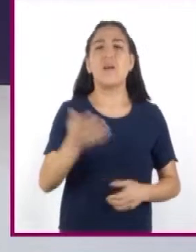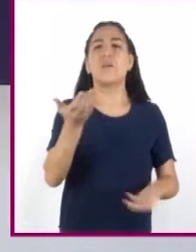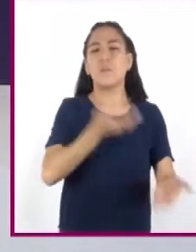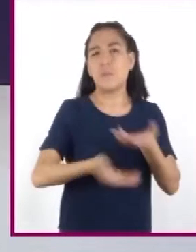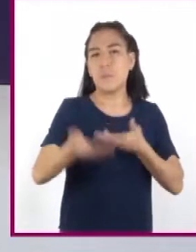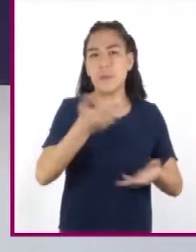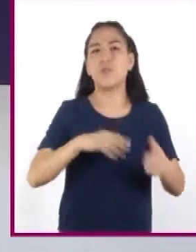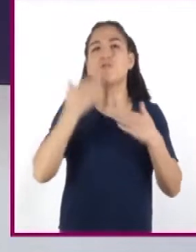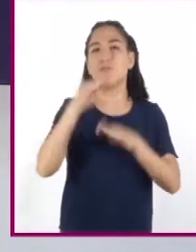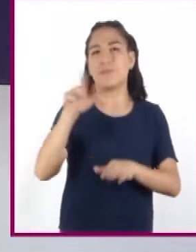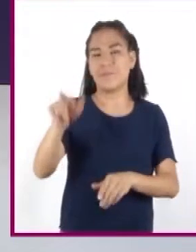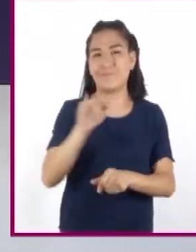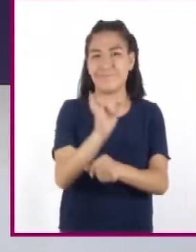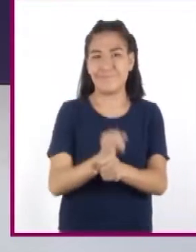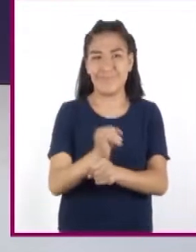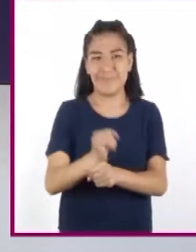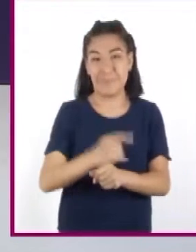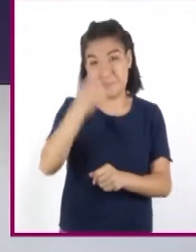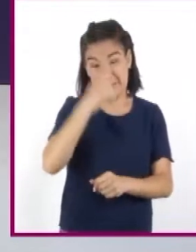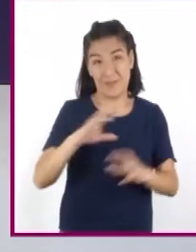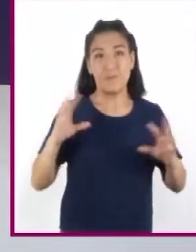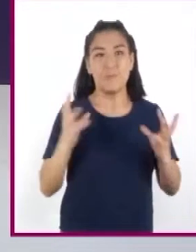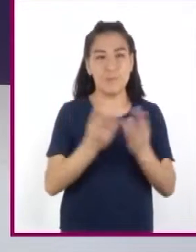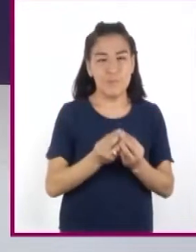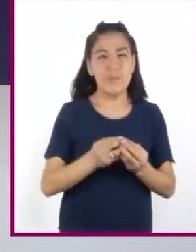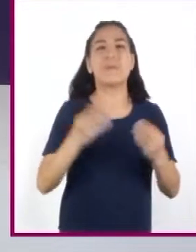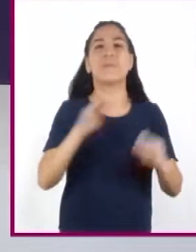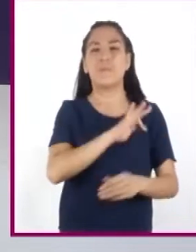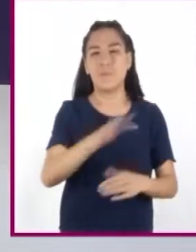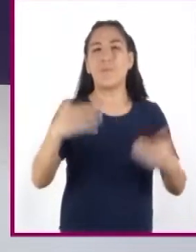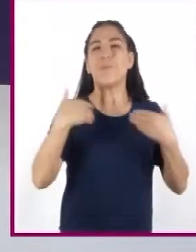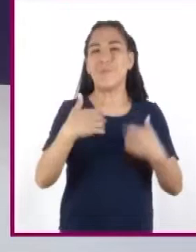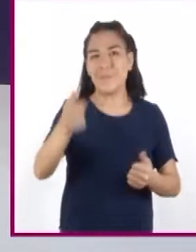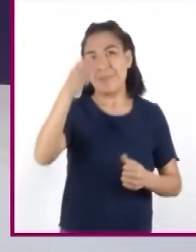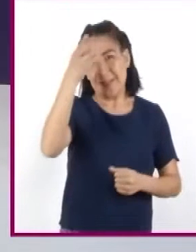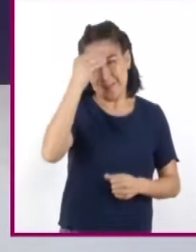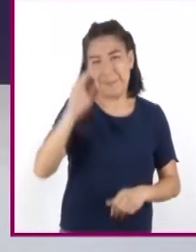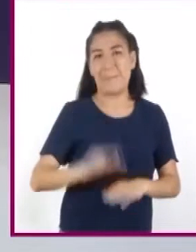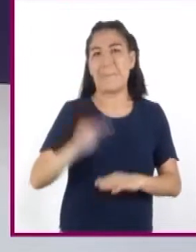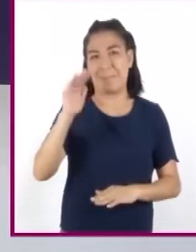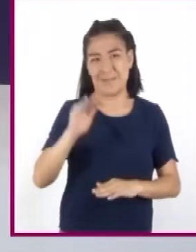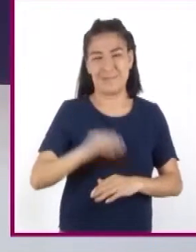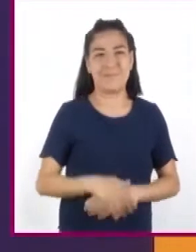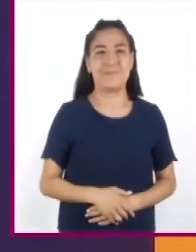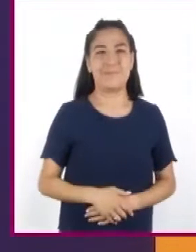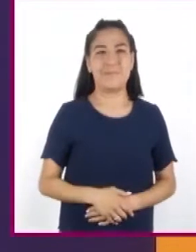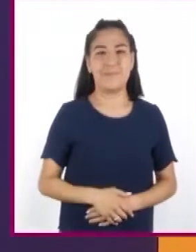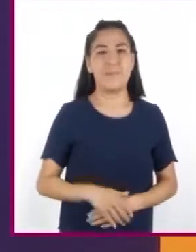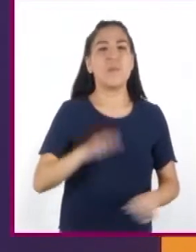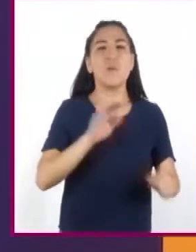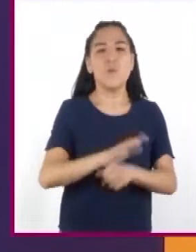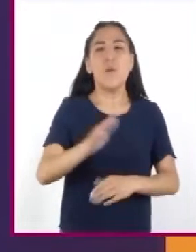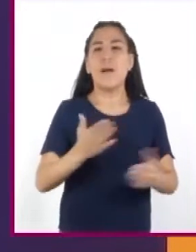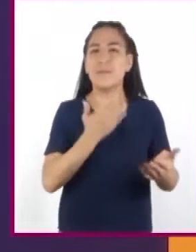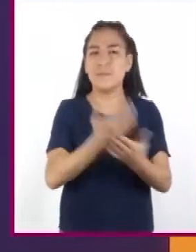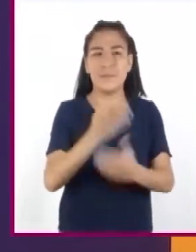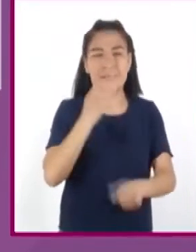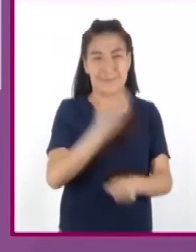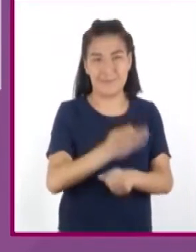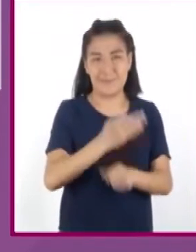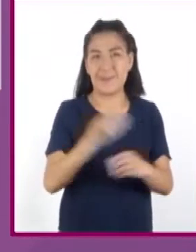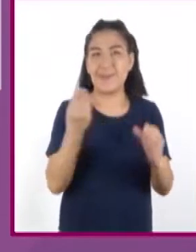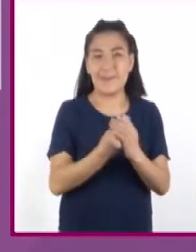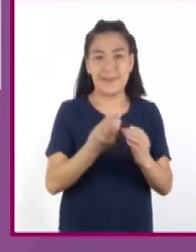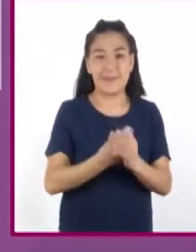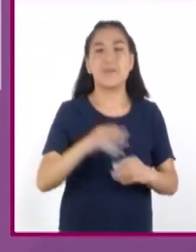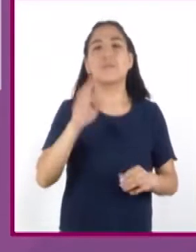compartirá sobre su investigación para que juntos podamos aprender un poco más. El propósito de esta sesión